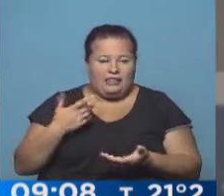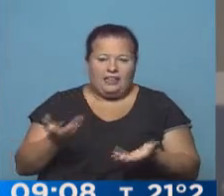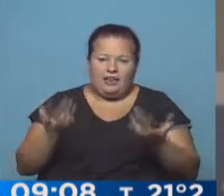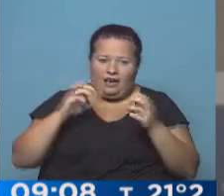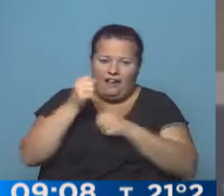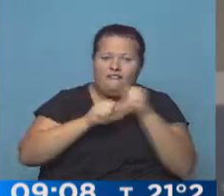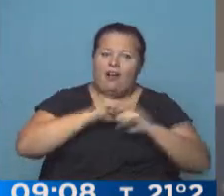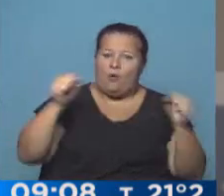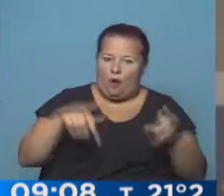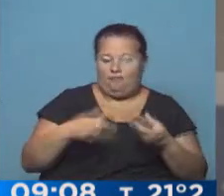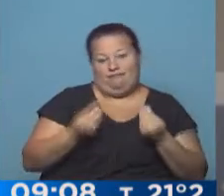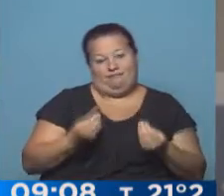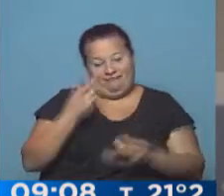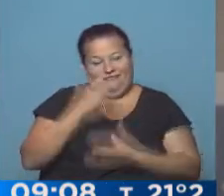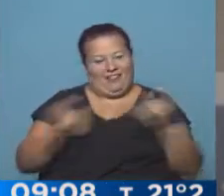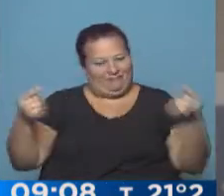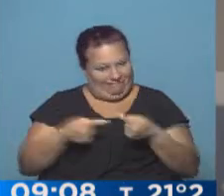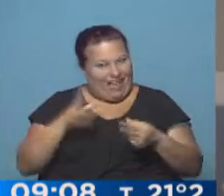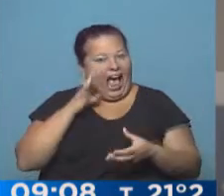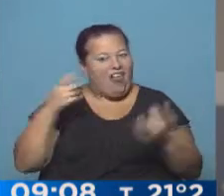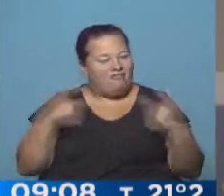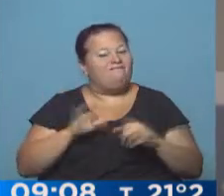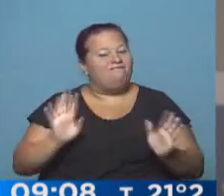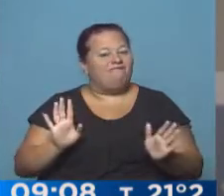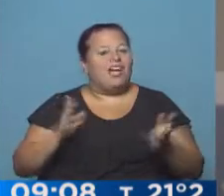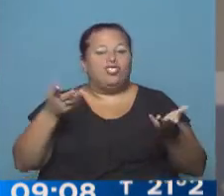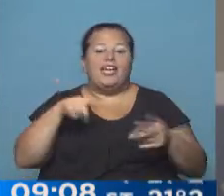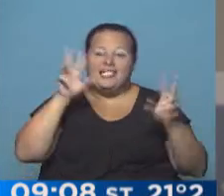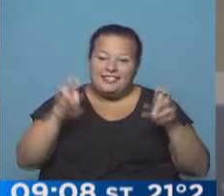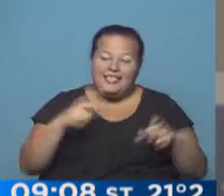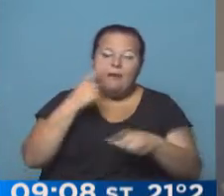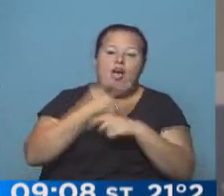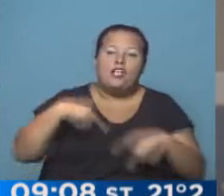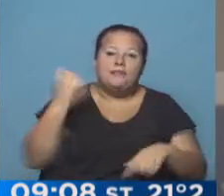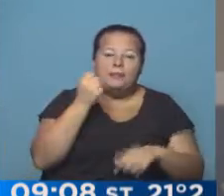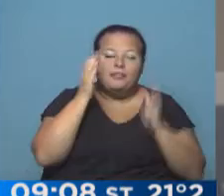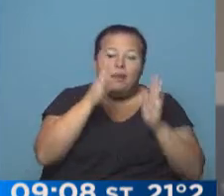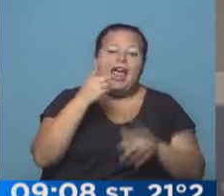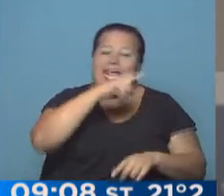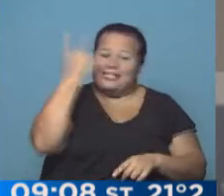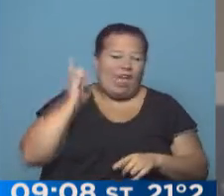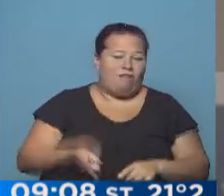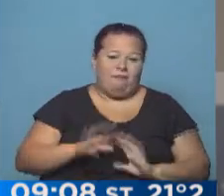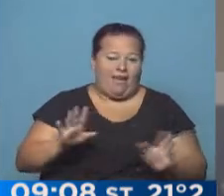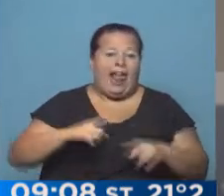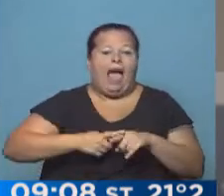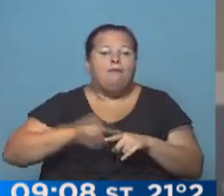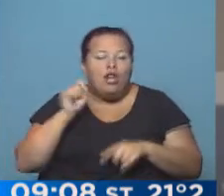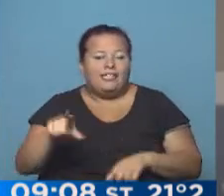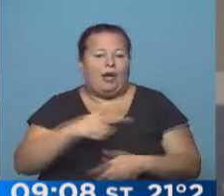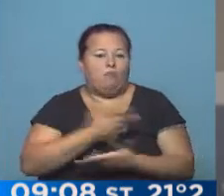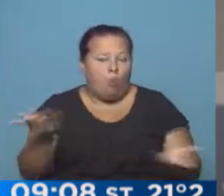nucleares acá hay una contradicción algo fallo antes se decía este tema las prioridades las pone el estado las ponen las políticas